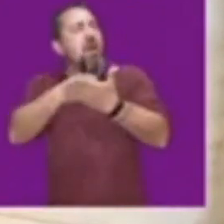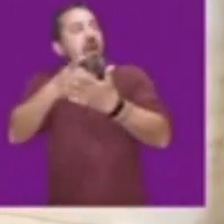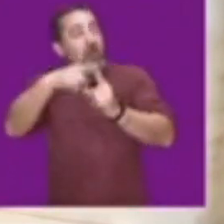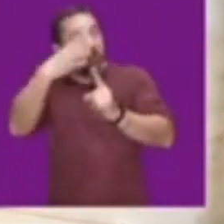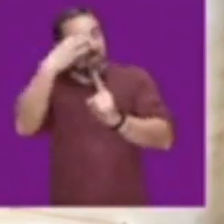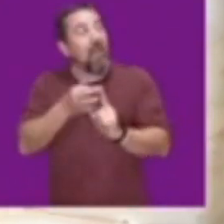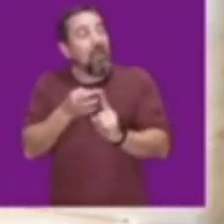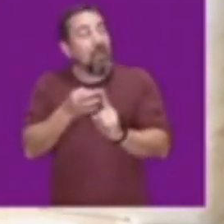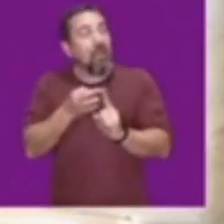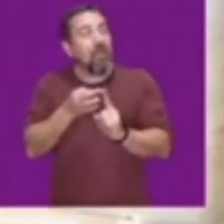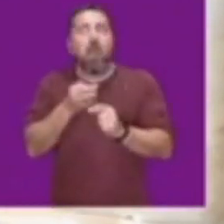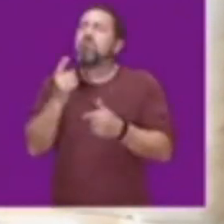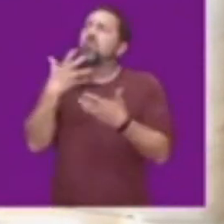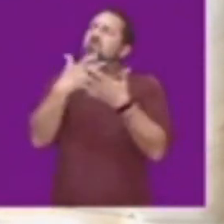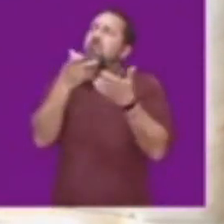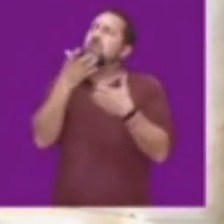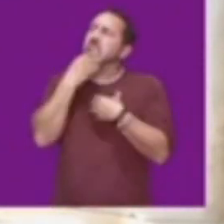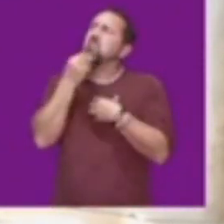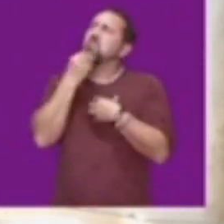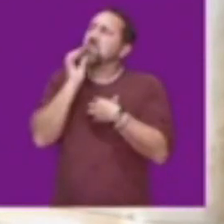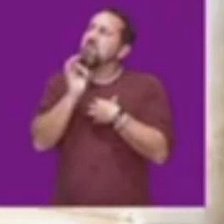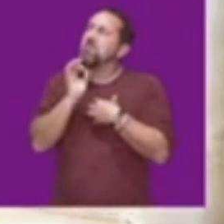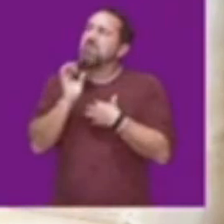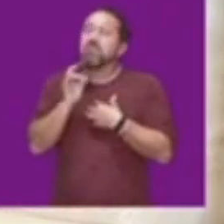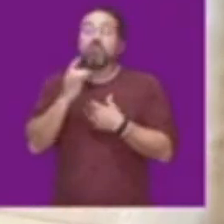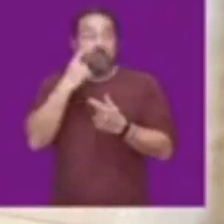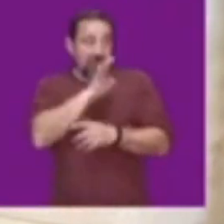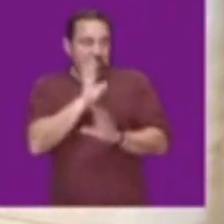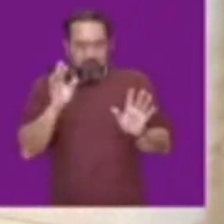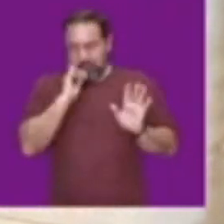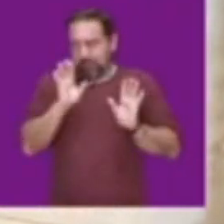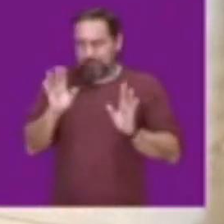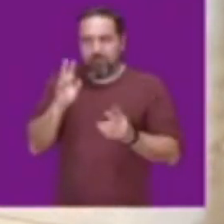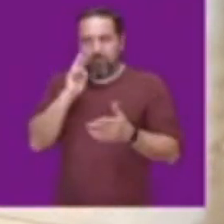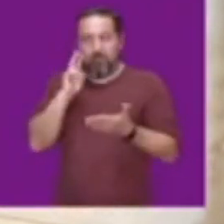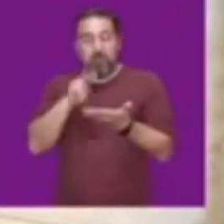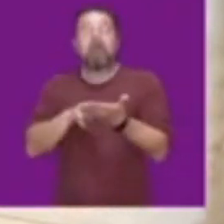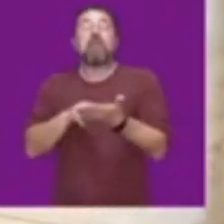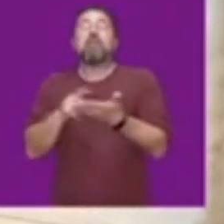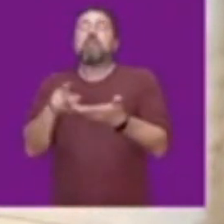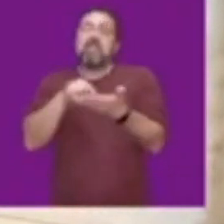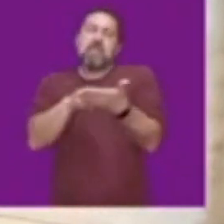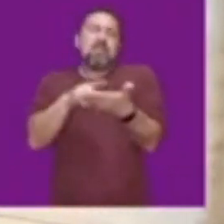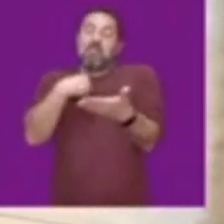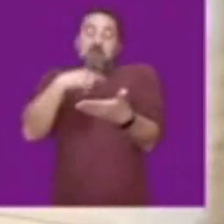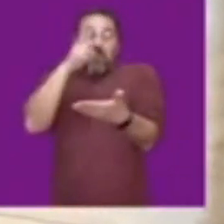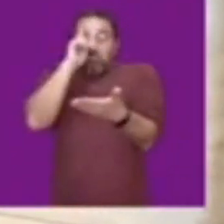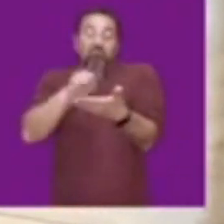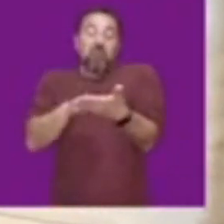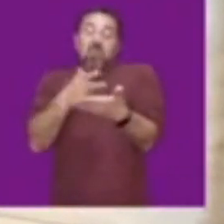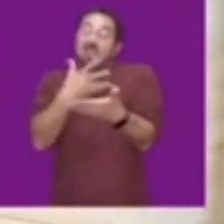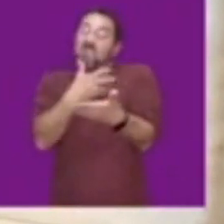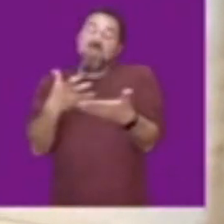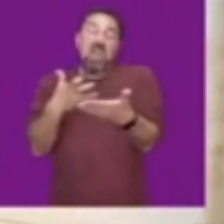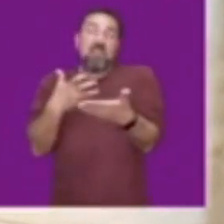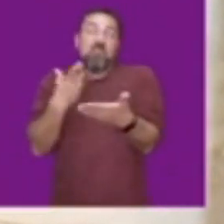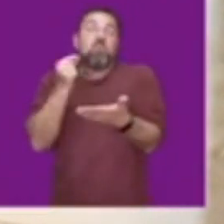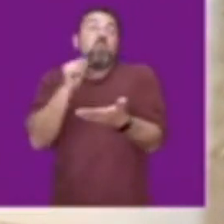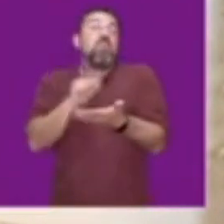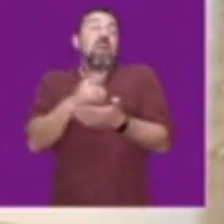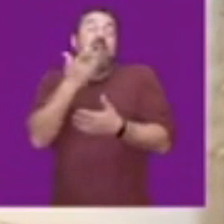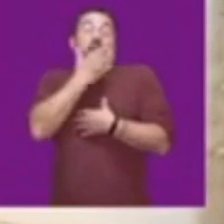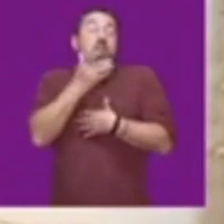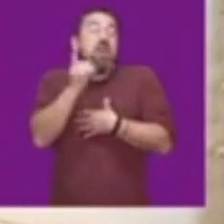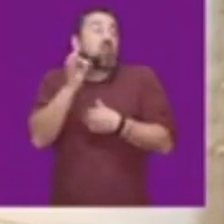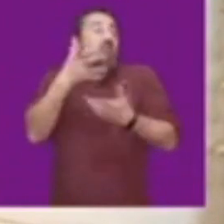que creen. Sí, suena bien. Sí, porque fijaros, ya veréis. Y no sé qué tiene esta frase que escuché un